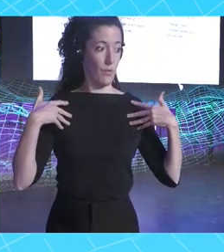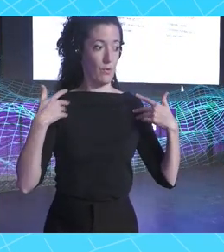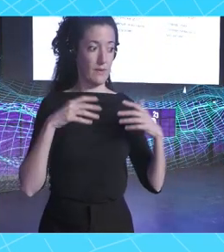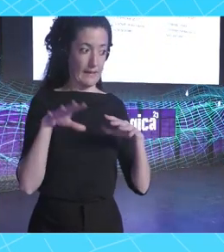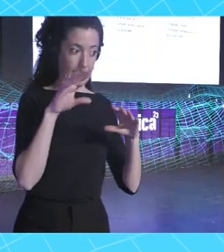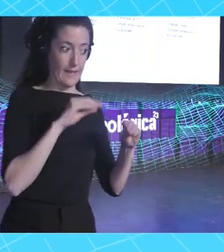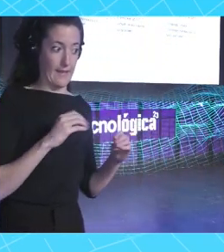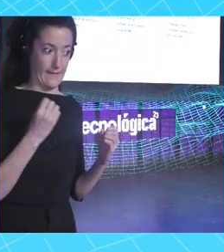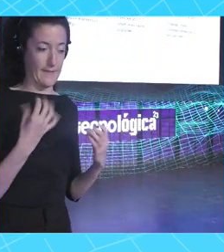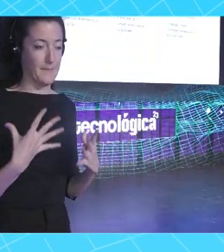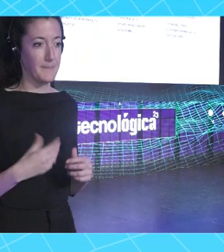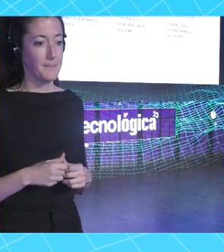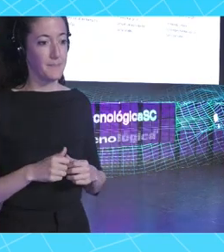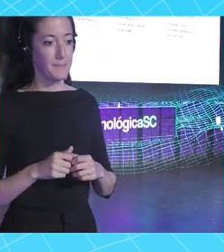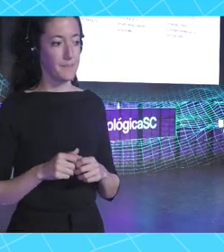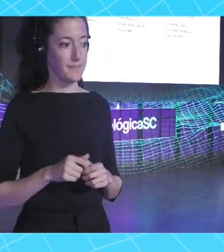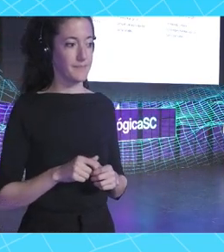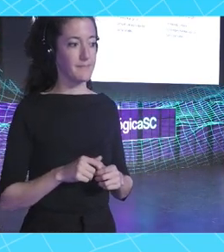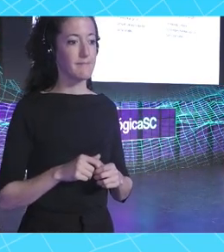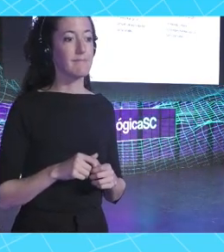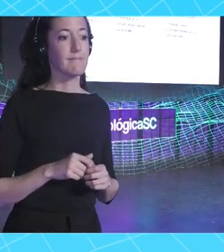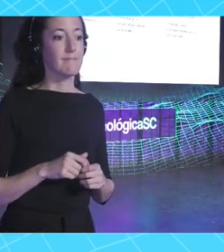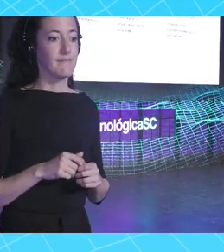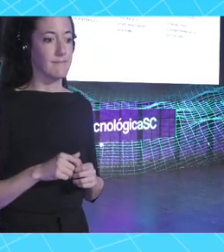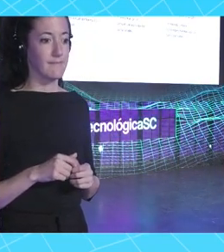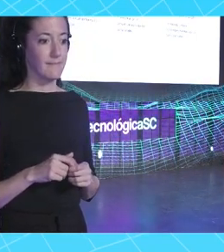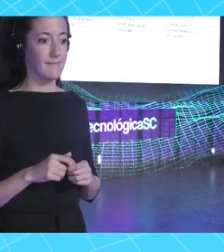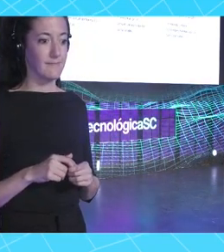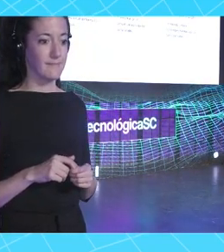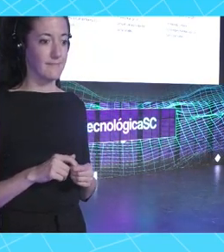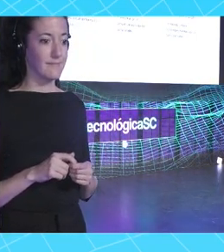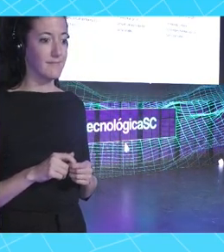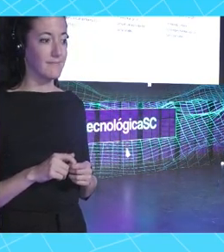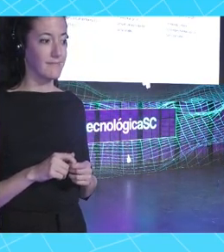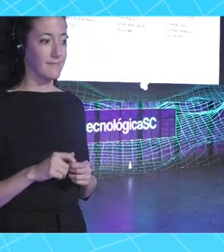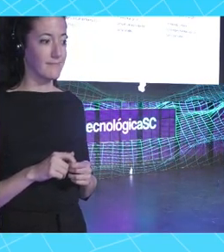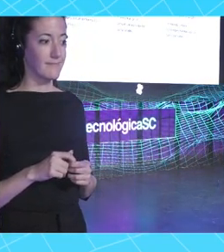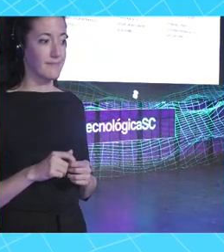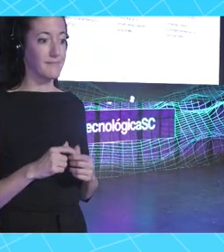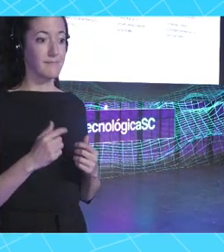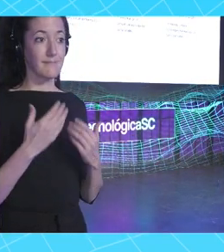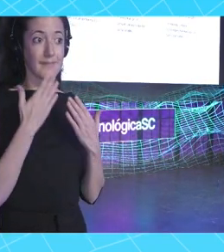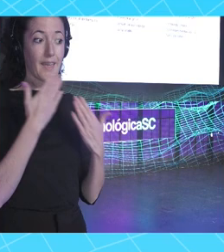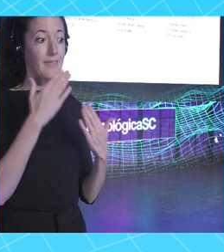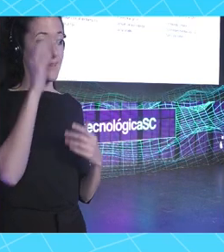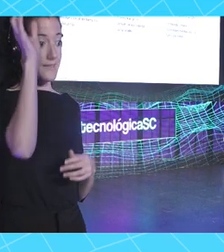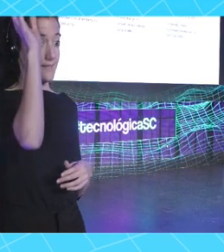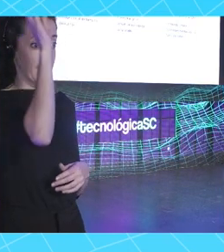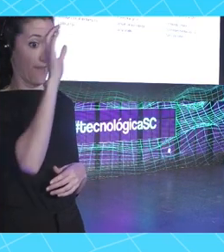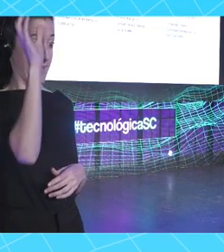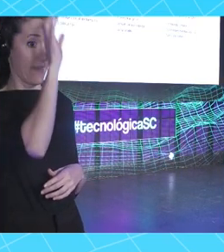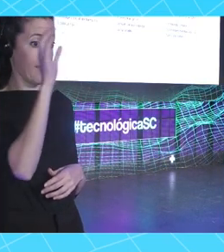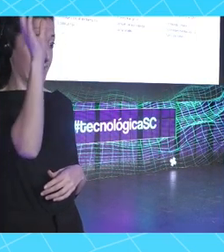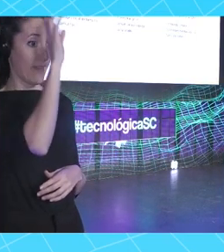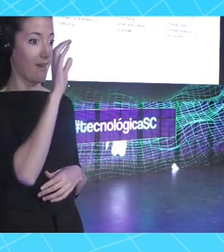de la neurociencia vamos a poder llevar aquí una diademita que nos va a que nos va incluso a poder